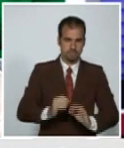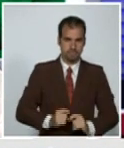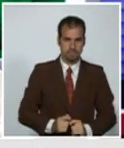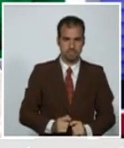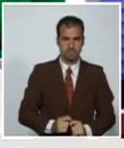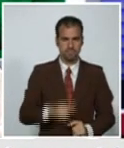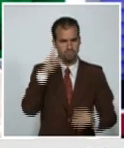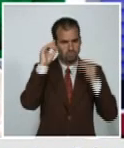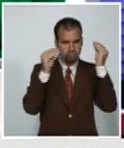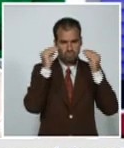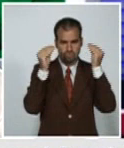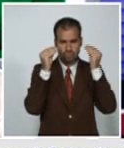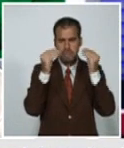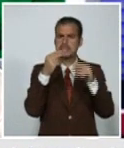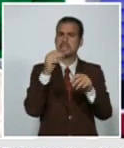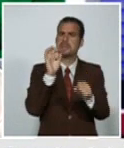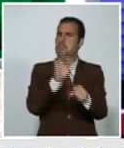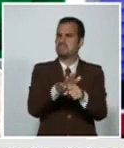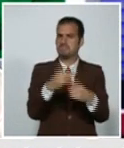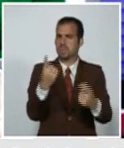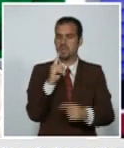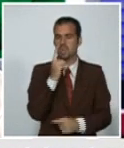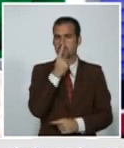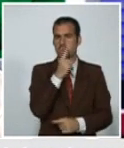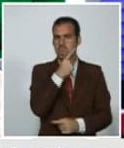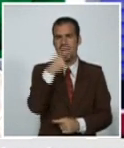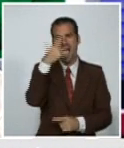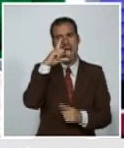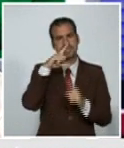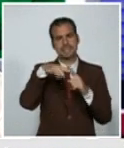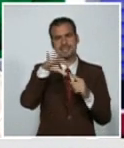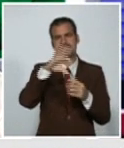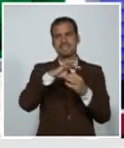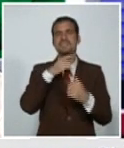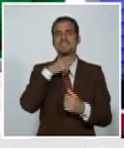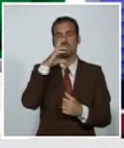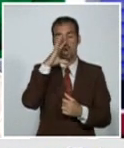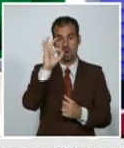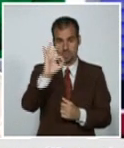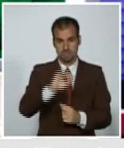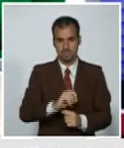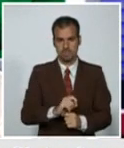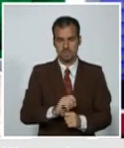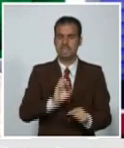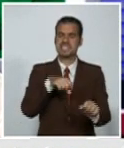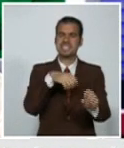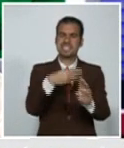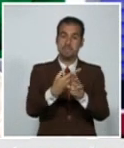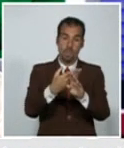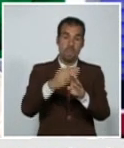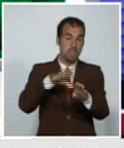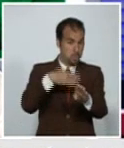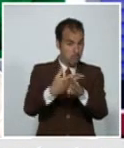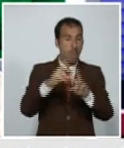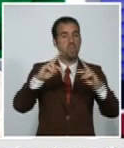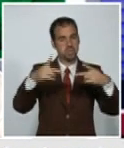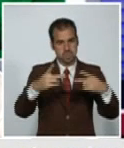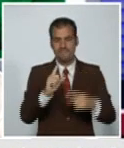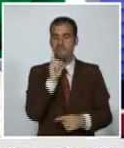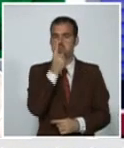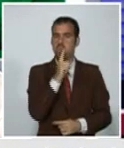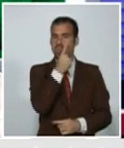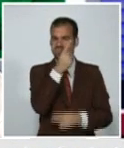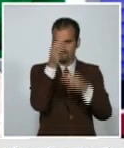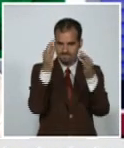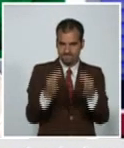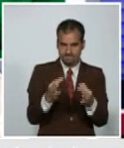el diagnóstico inicialmente por test de antígeno, después por el PCR se confirmó. Era una paciente que ya